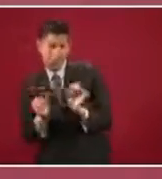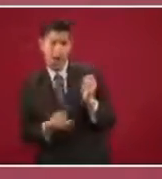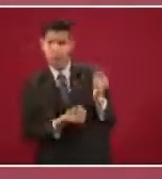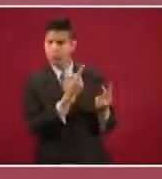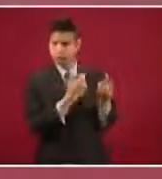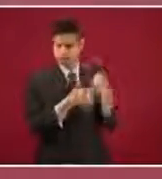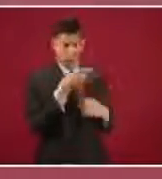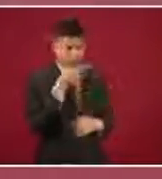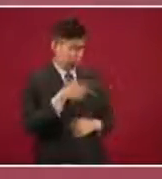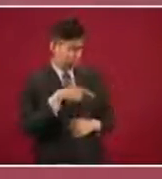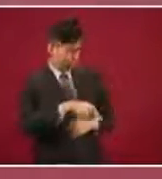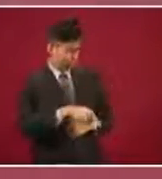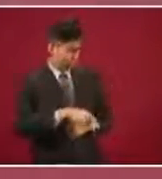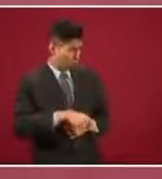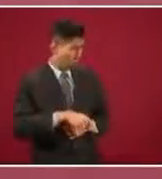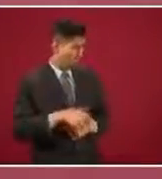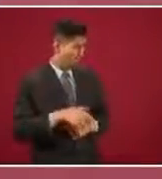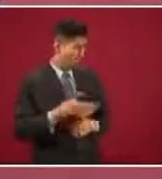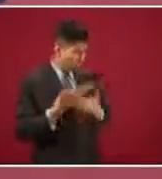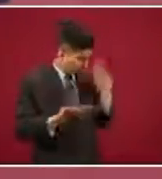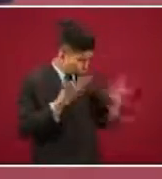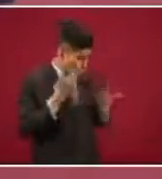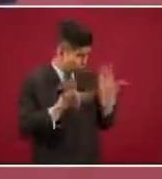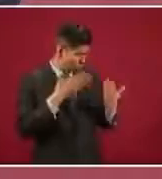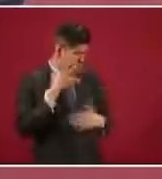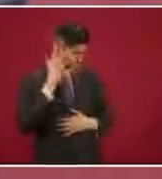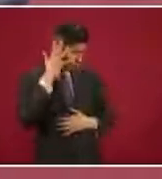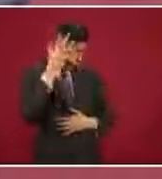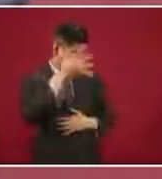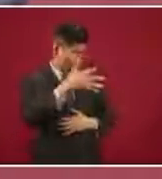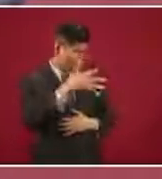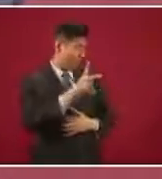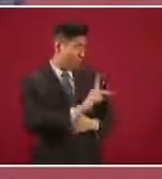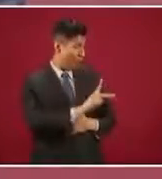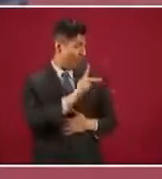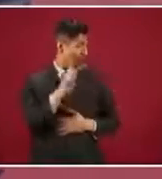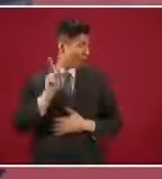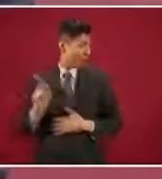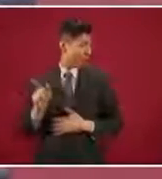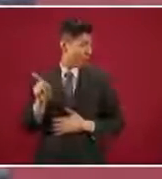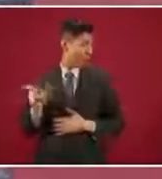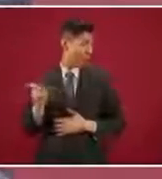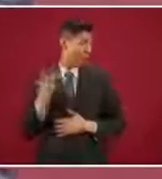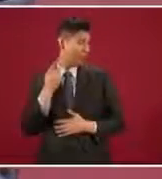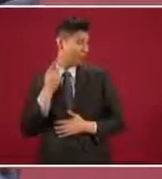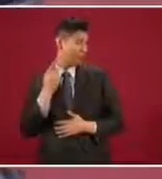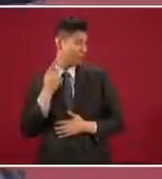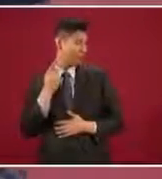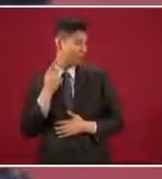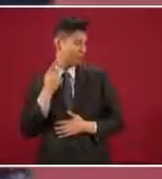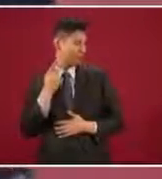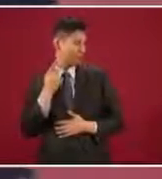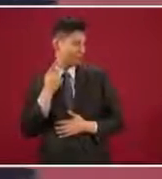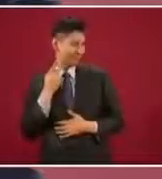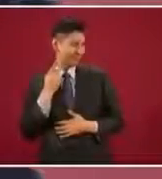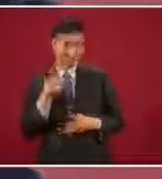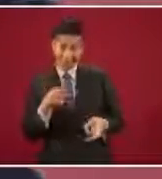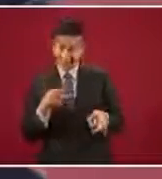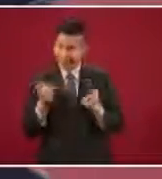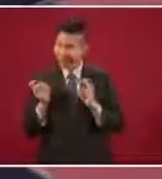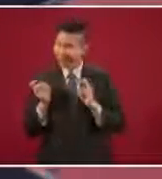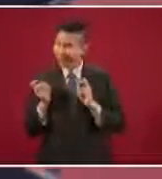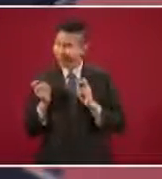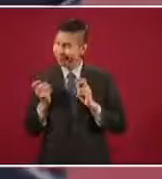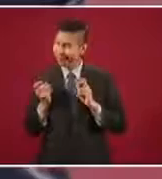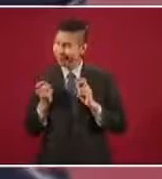Estudia para que cuando seas grande seas como don fulano, un reverendo ladrón.